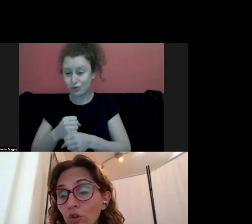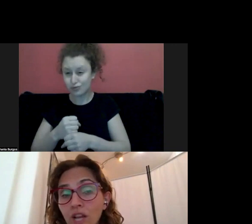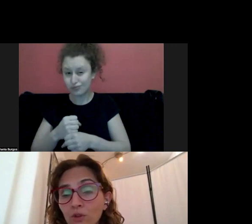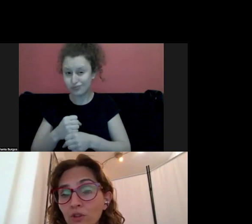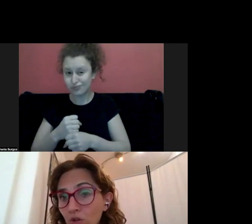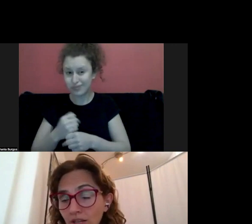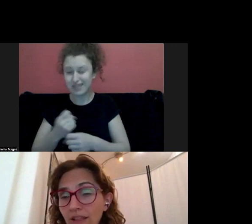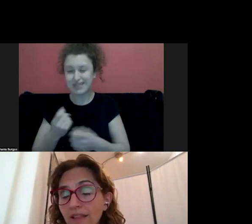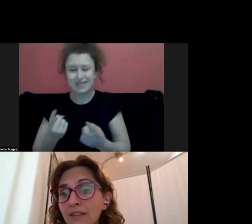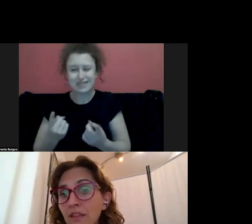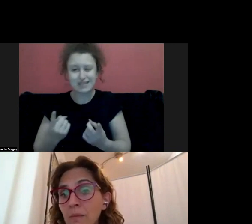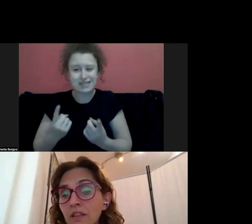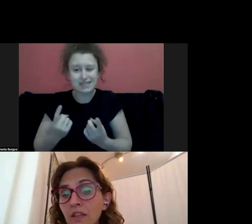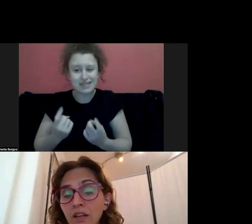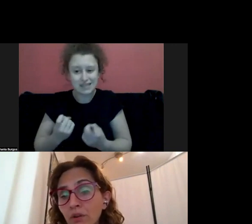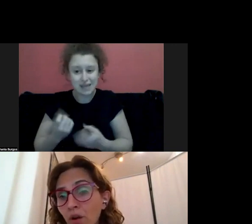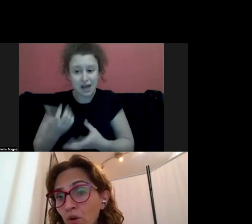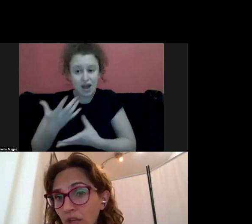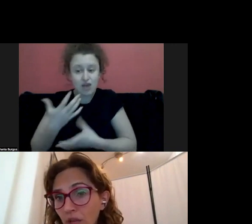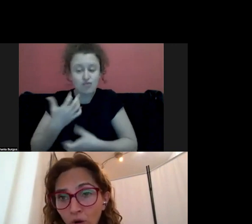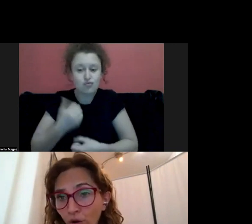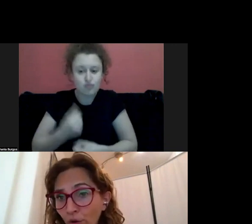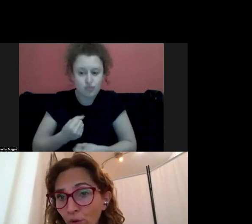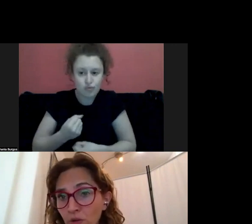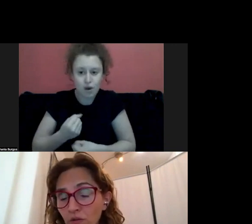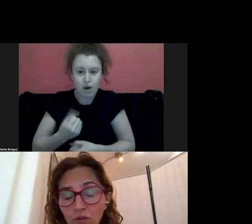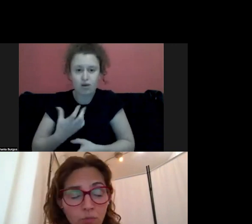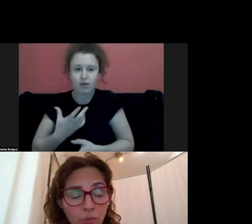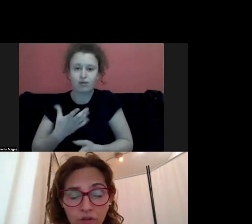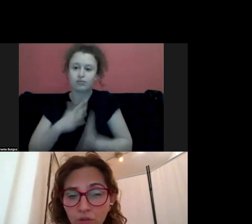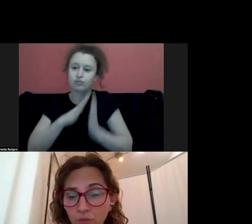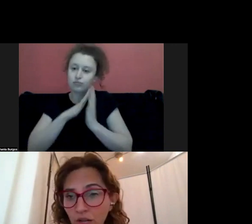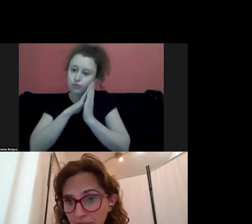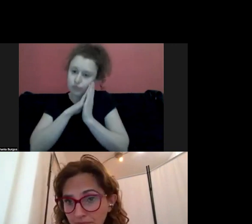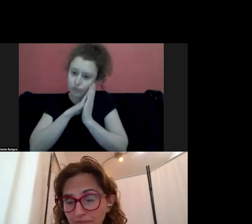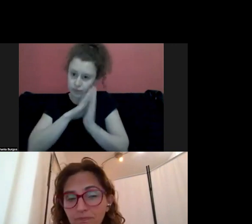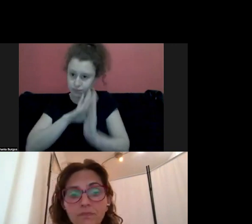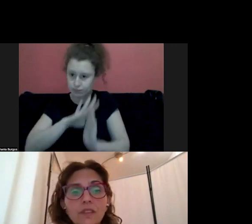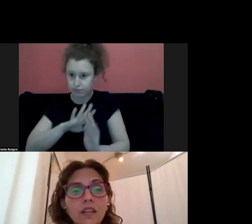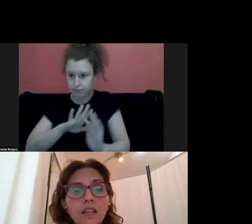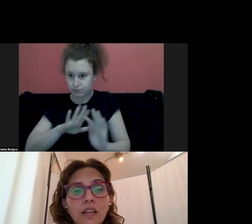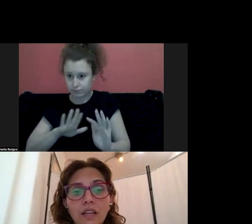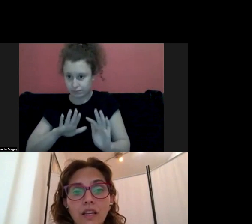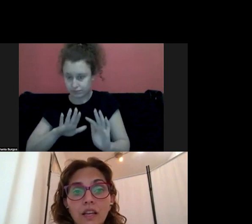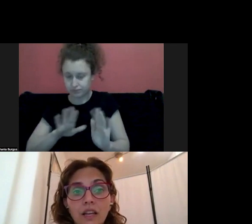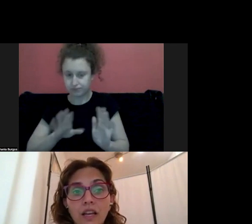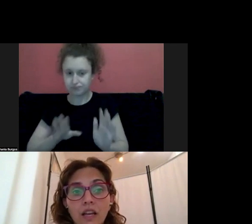Con todos los años en los que le di lactancia materna fueron los que mejor dormí, os lo puedo asegurar.